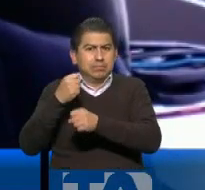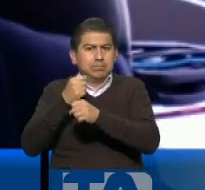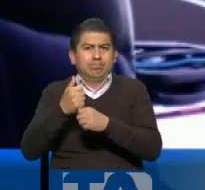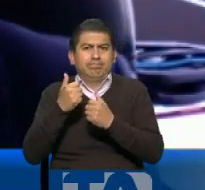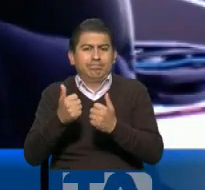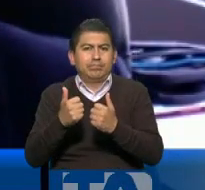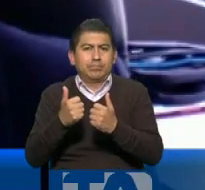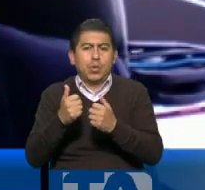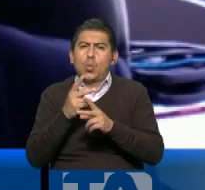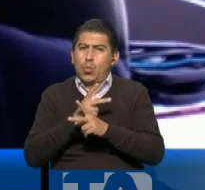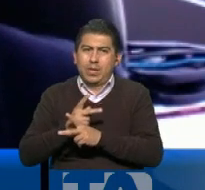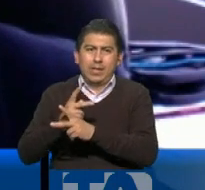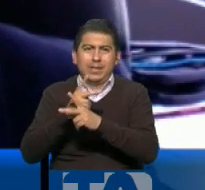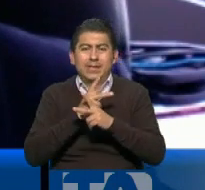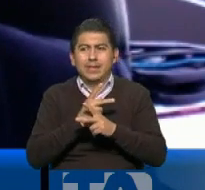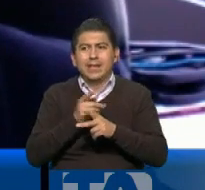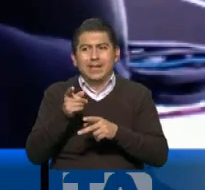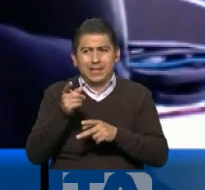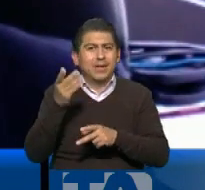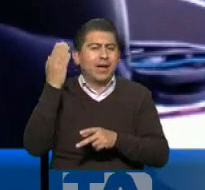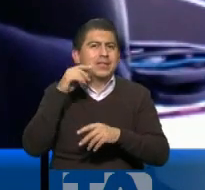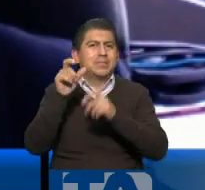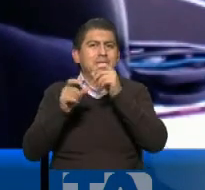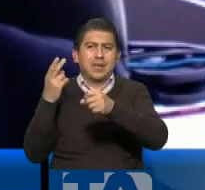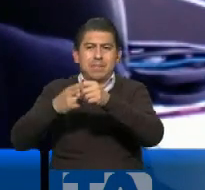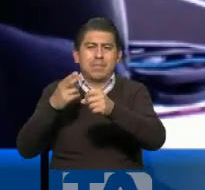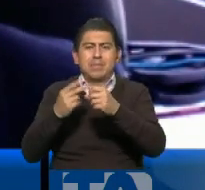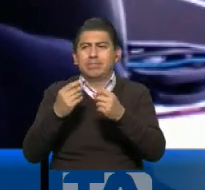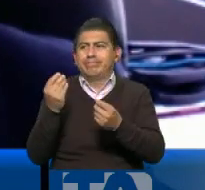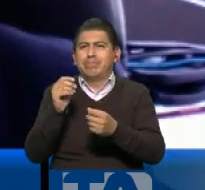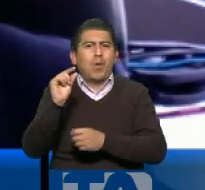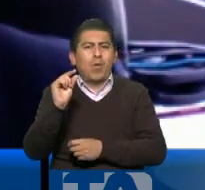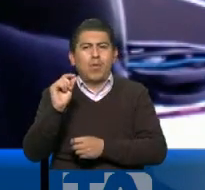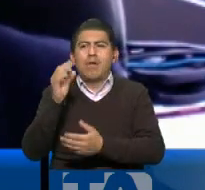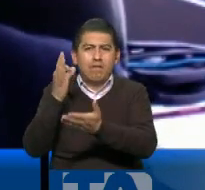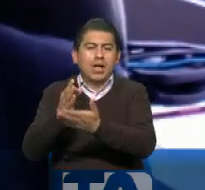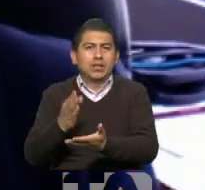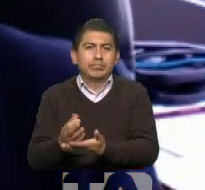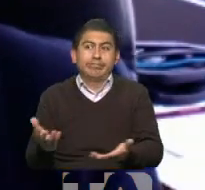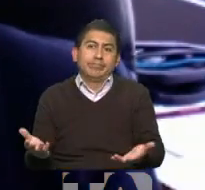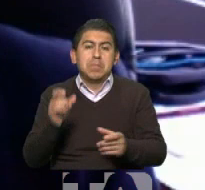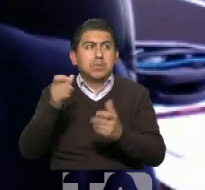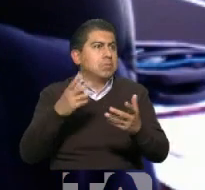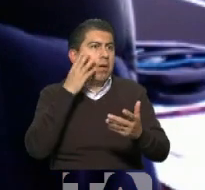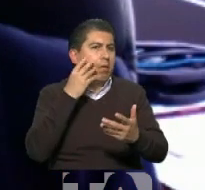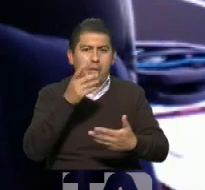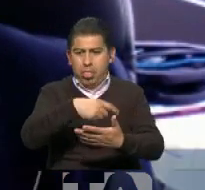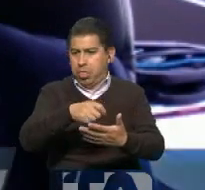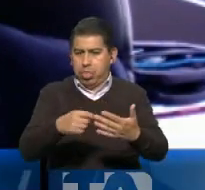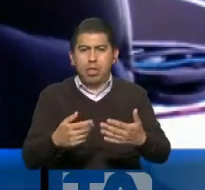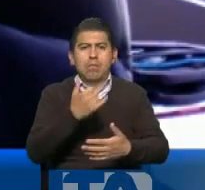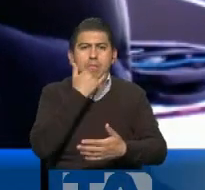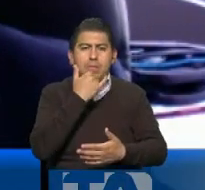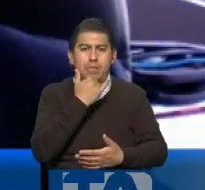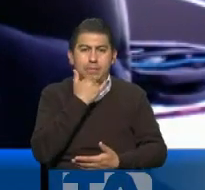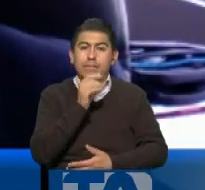intensamente en suplir esa deficiencia detectada en varias provincias para que no vuelva a suceder lo que sucedió en la primera vuelta, que